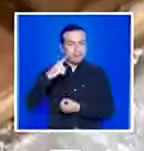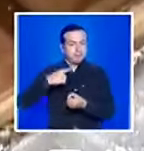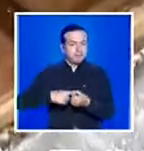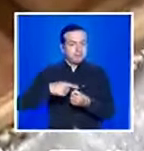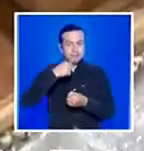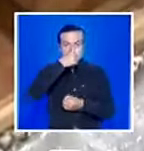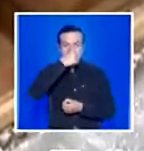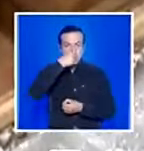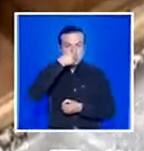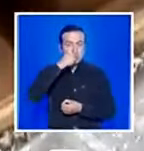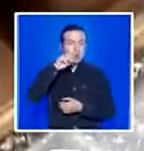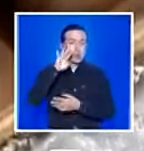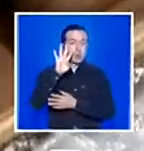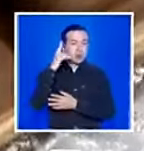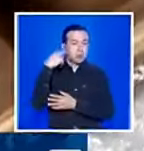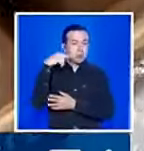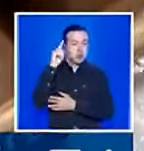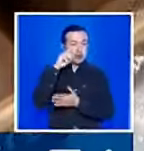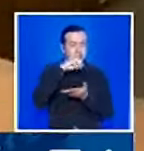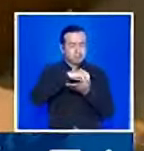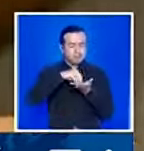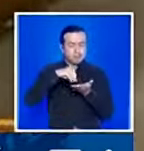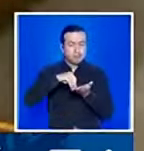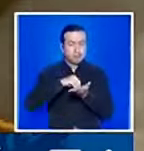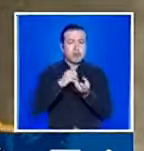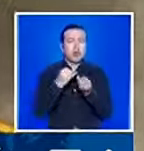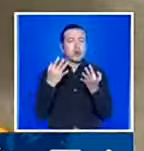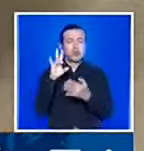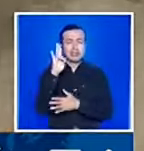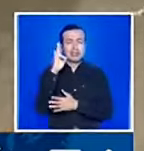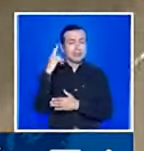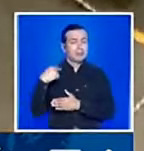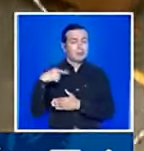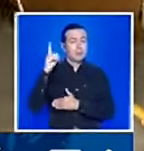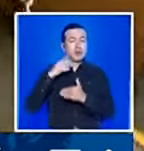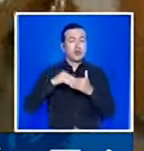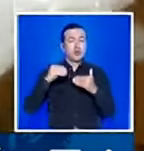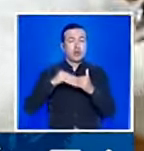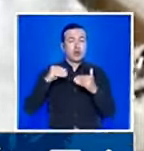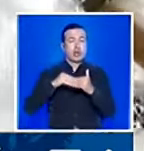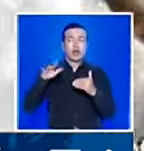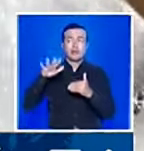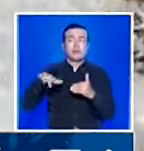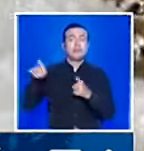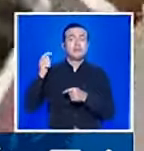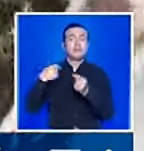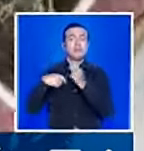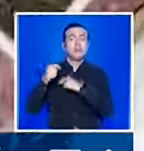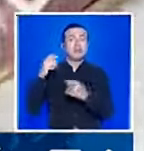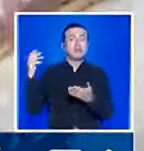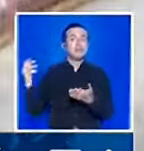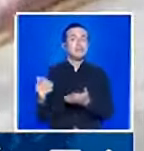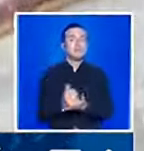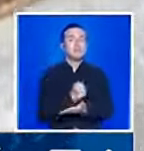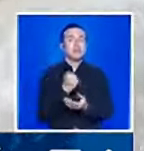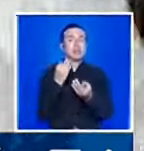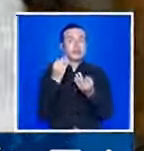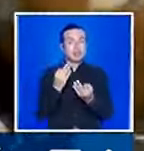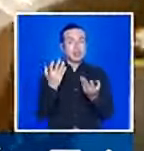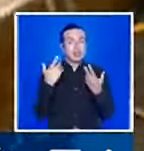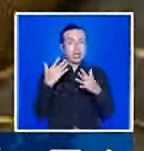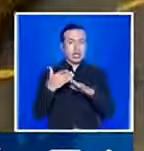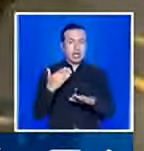cocaína, 4 millones de dosis, está valorada en 17 millones de dólares en el mercado catarí. Este decomiso se realizó un día después de que se